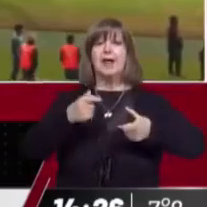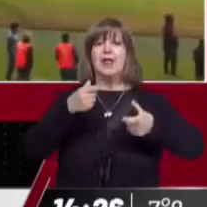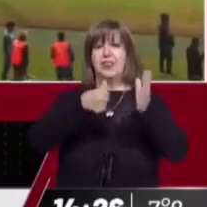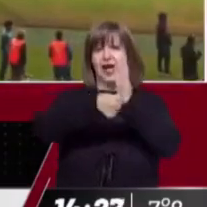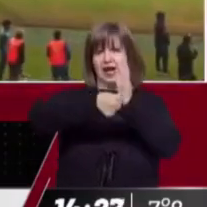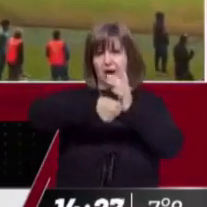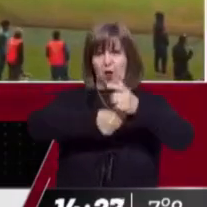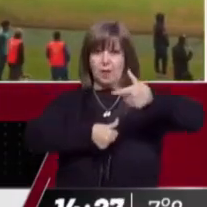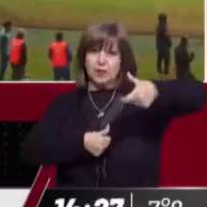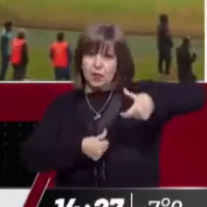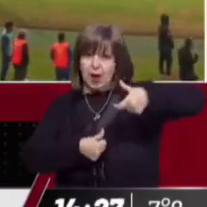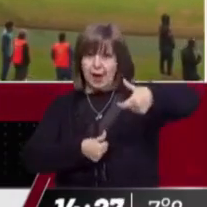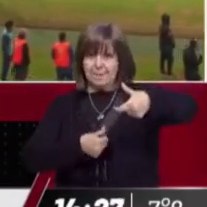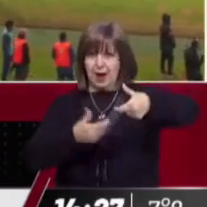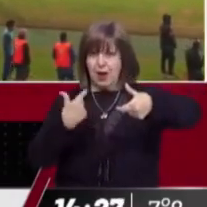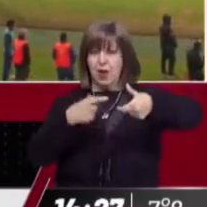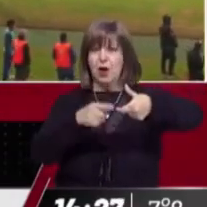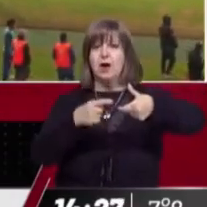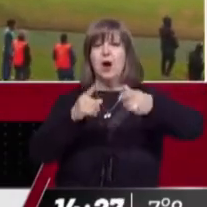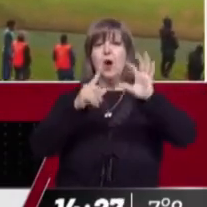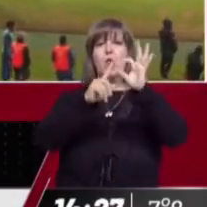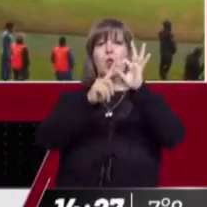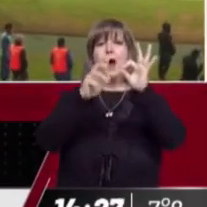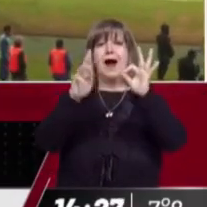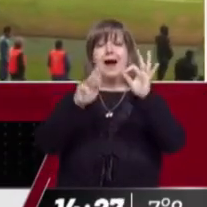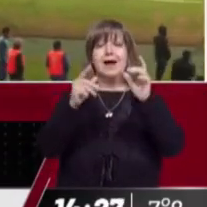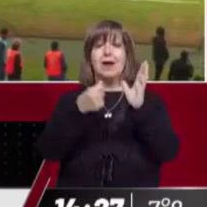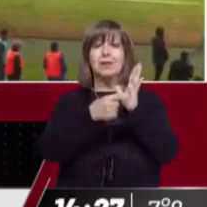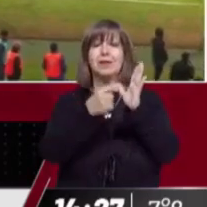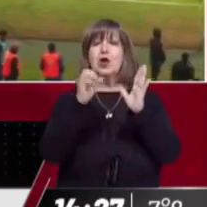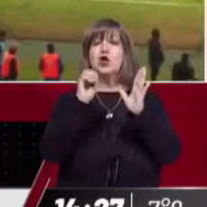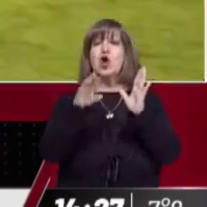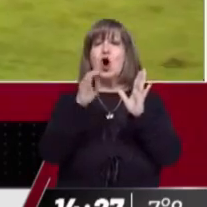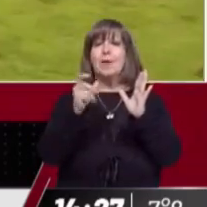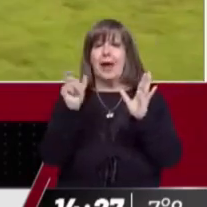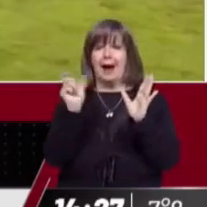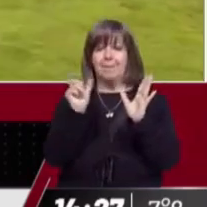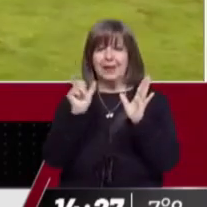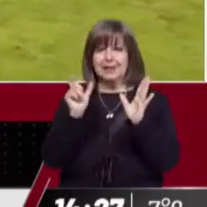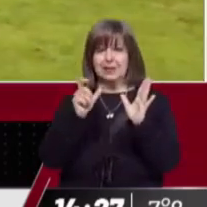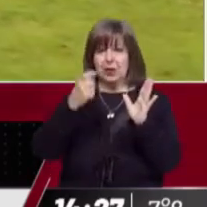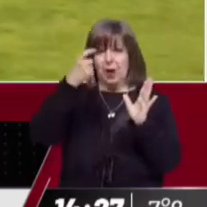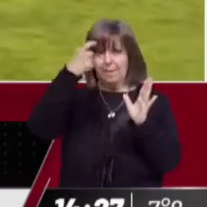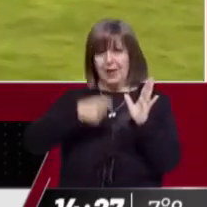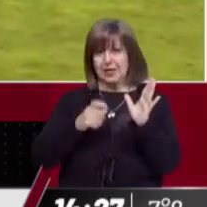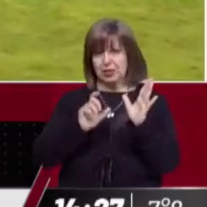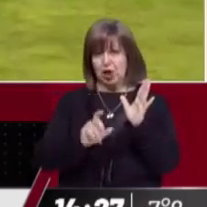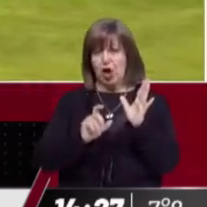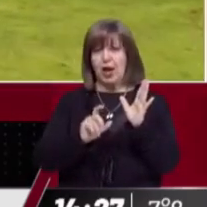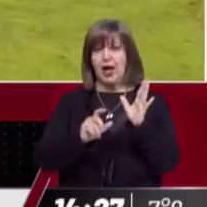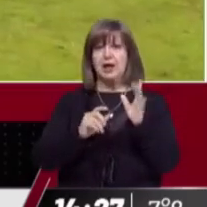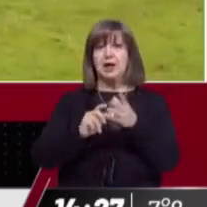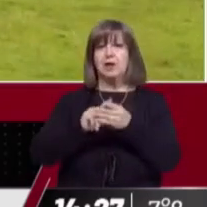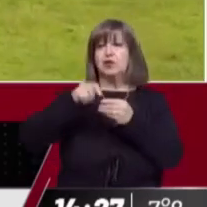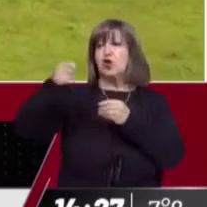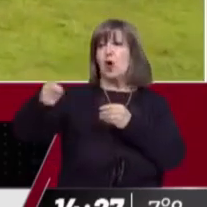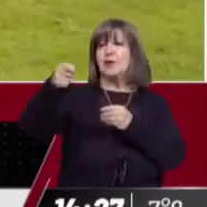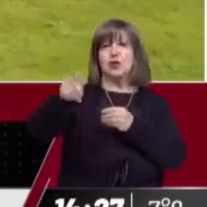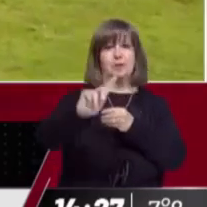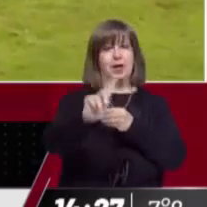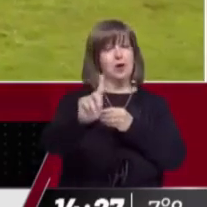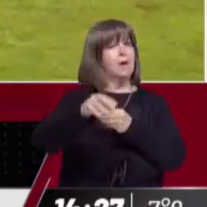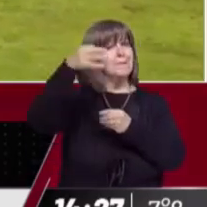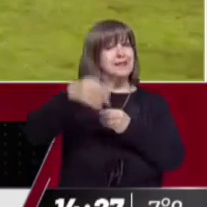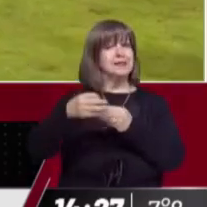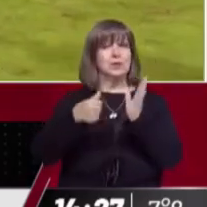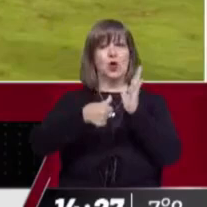mano. Y ese QR va a estar identificado con el nombre y apellido de la persona, va a ser intransferible y con